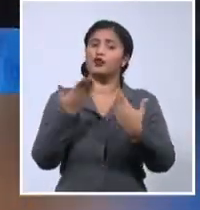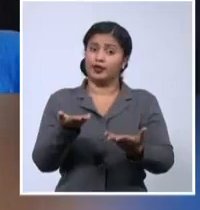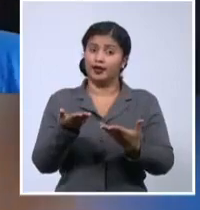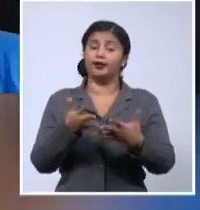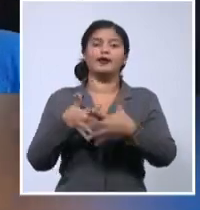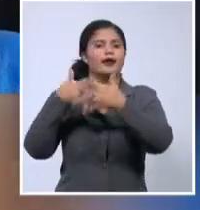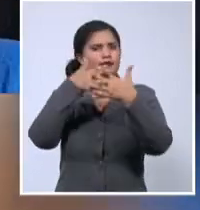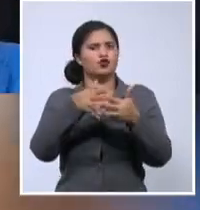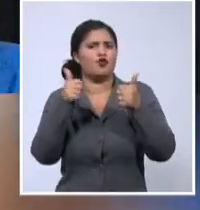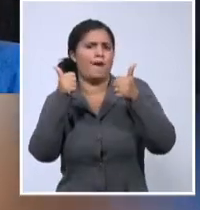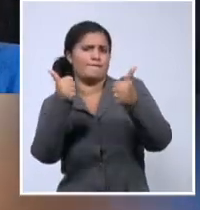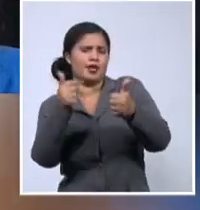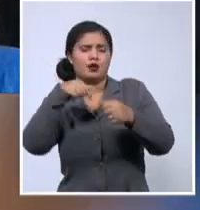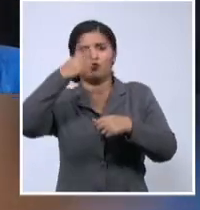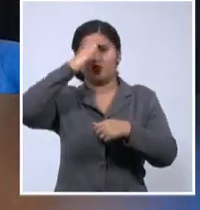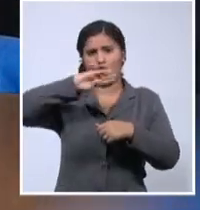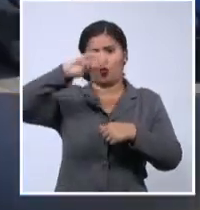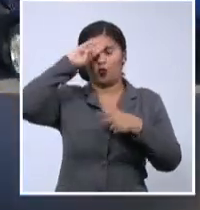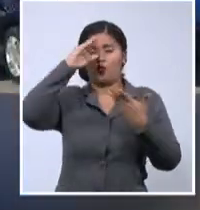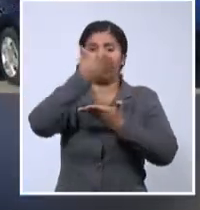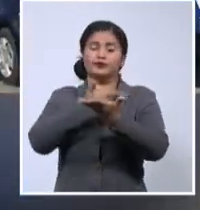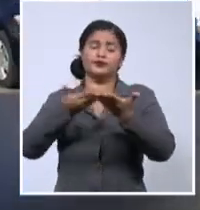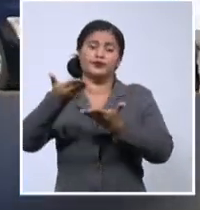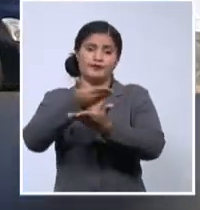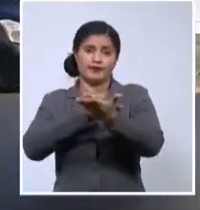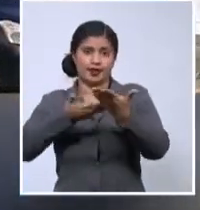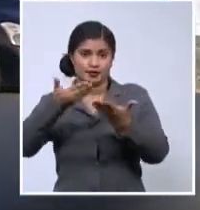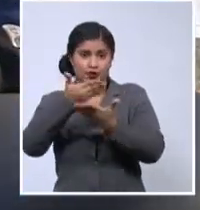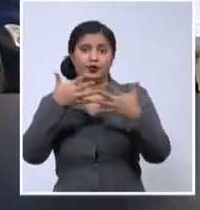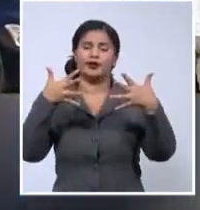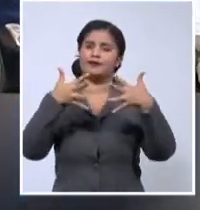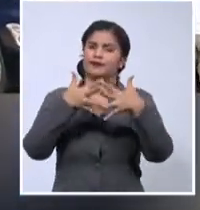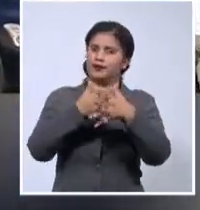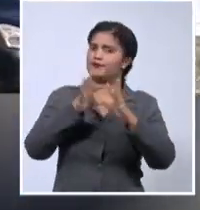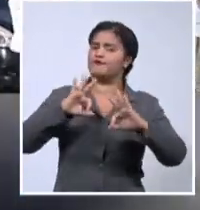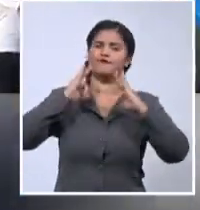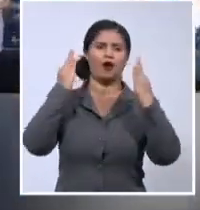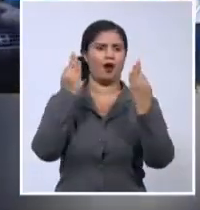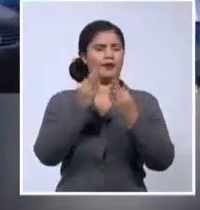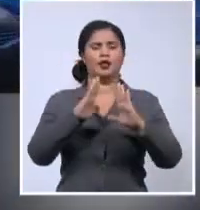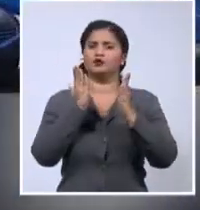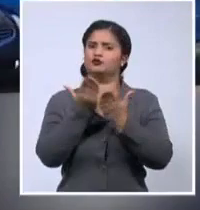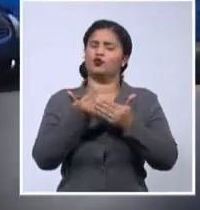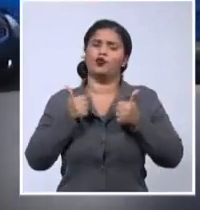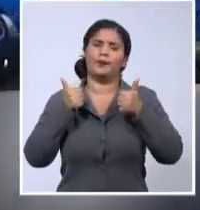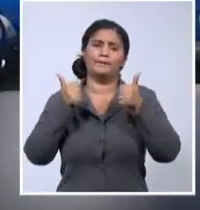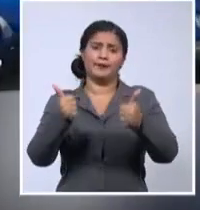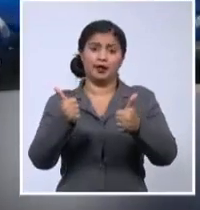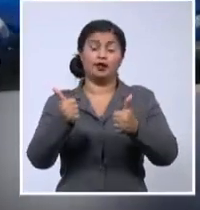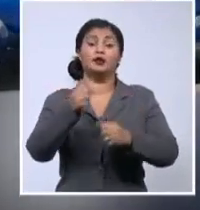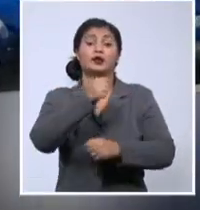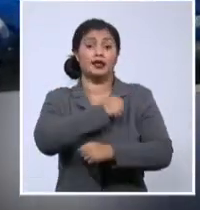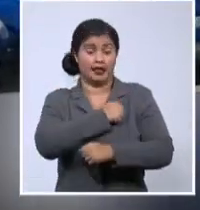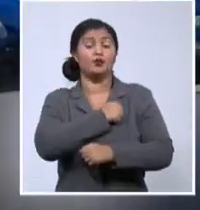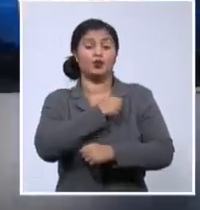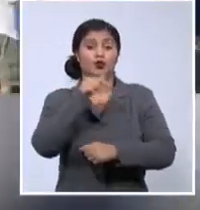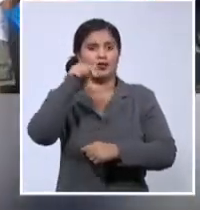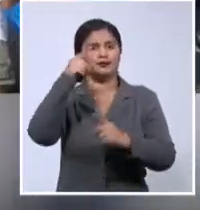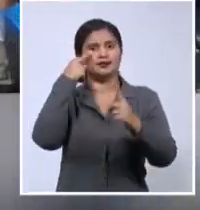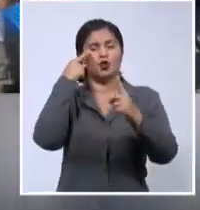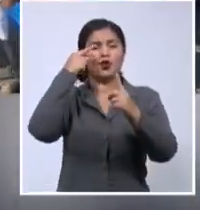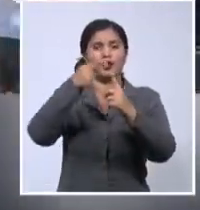de la unificación familiar queremos sencillamente que haya normalización entre estados sobre el cubo y que